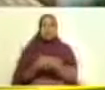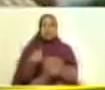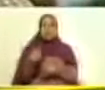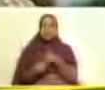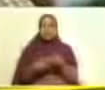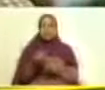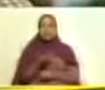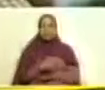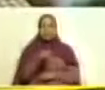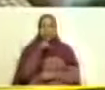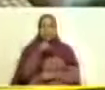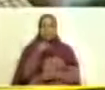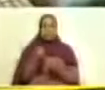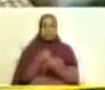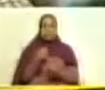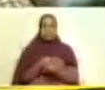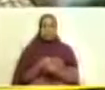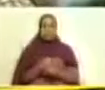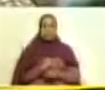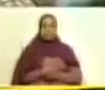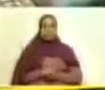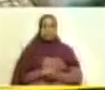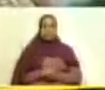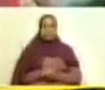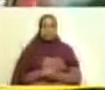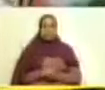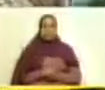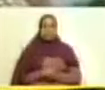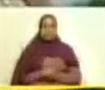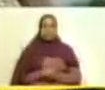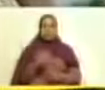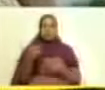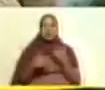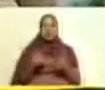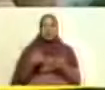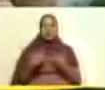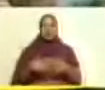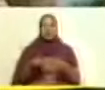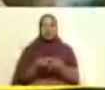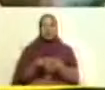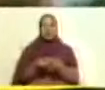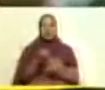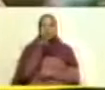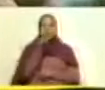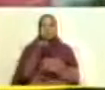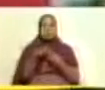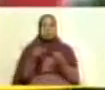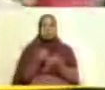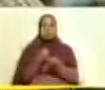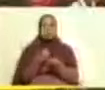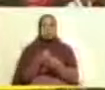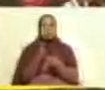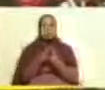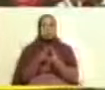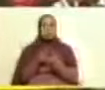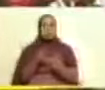producen este tipo de materiales. Las embotelladoras, que todos las conocemos.